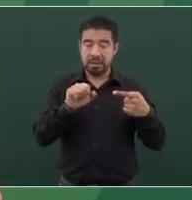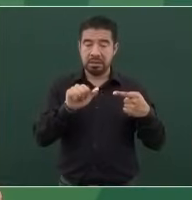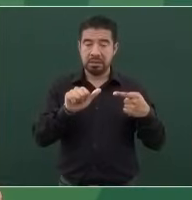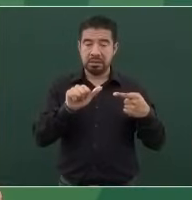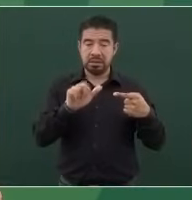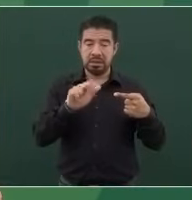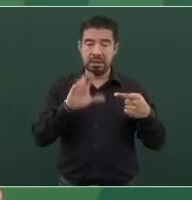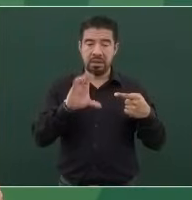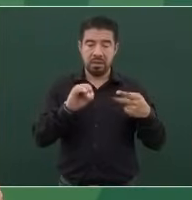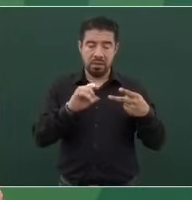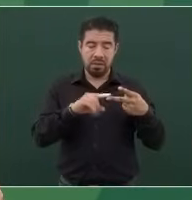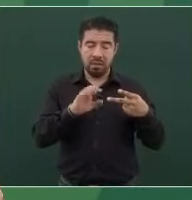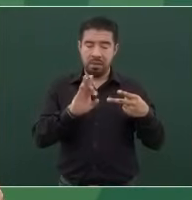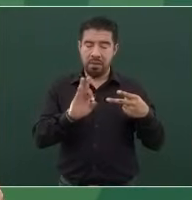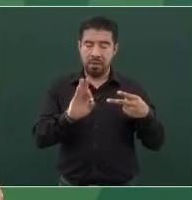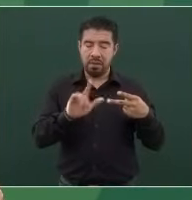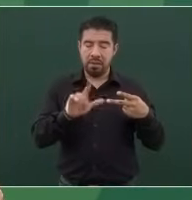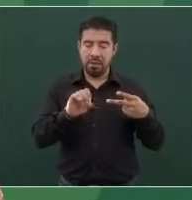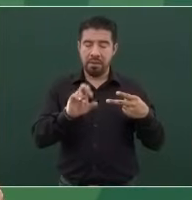de los buenos periodistas.